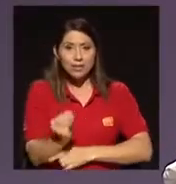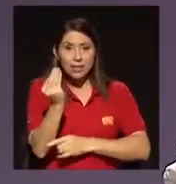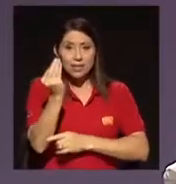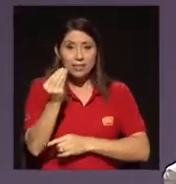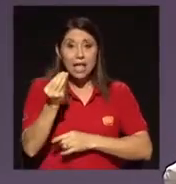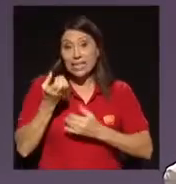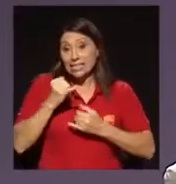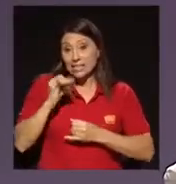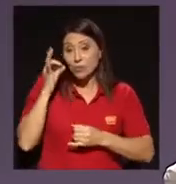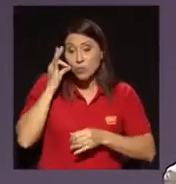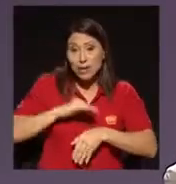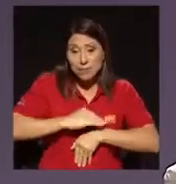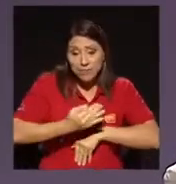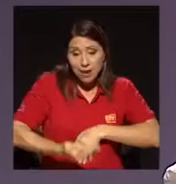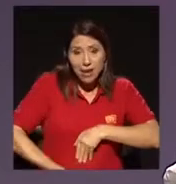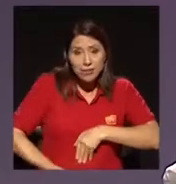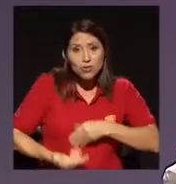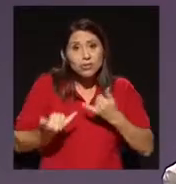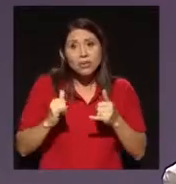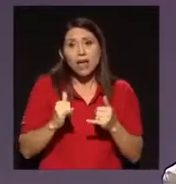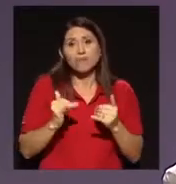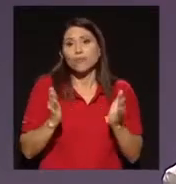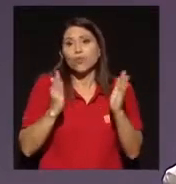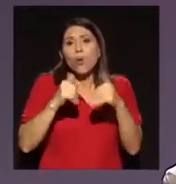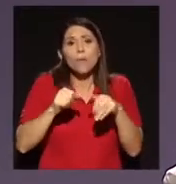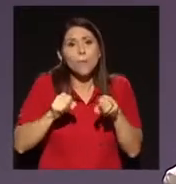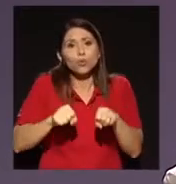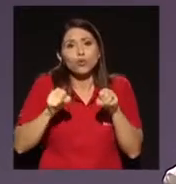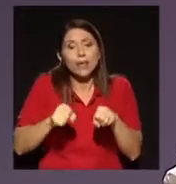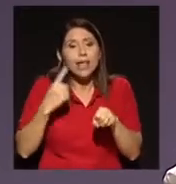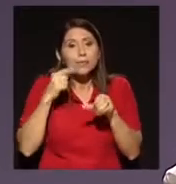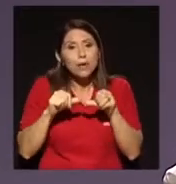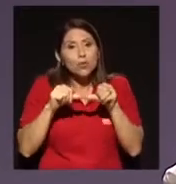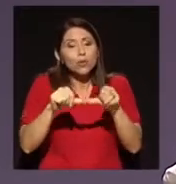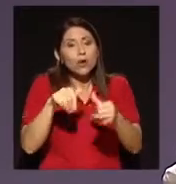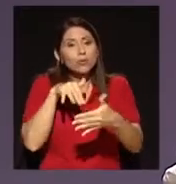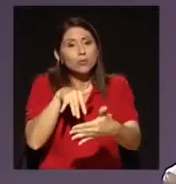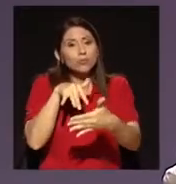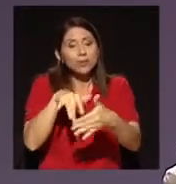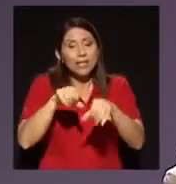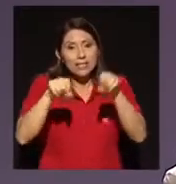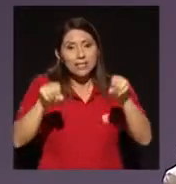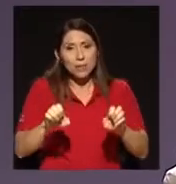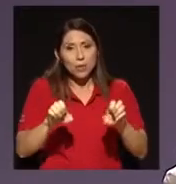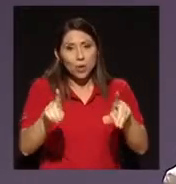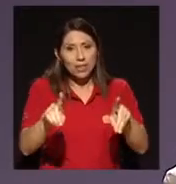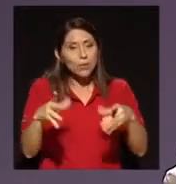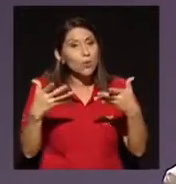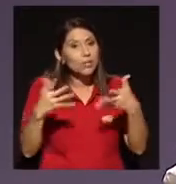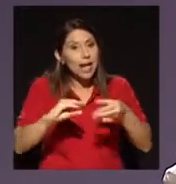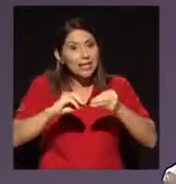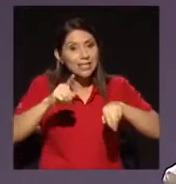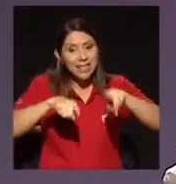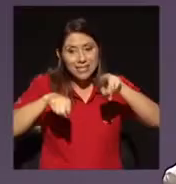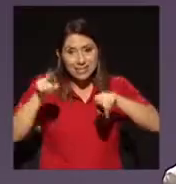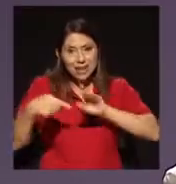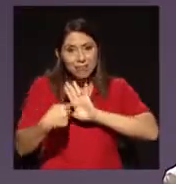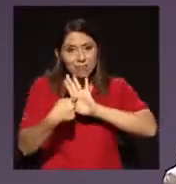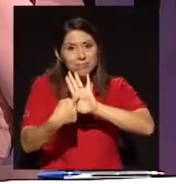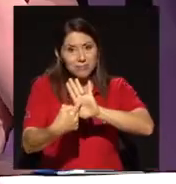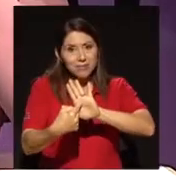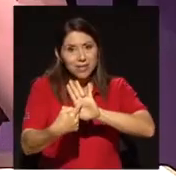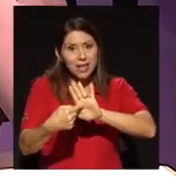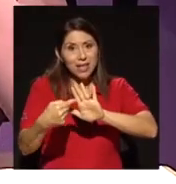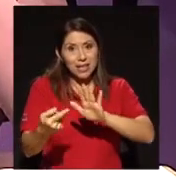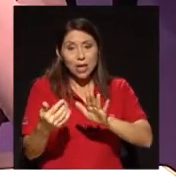las posibilidades de mantenerse en el sistema educativo, y así lo vemos incluso en la estadística. Hablando de la estadística misma que plantea